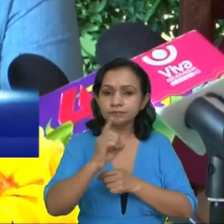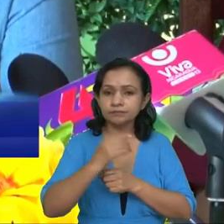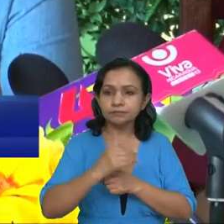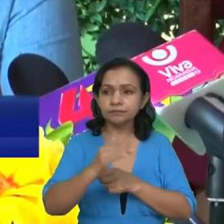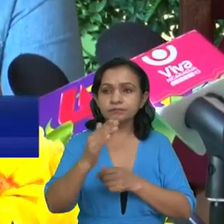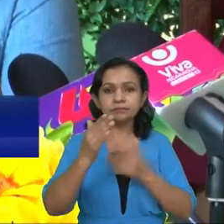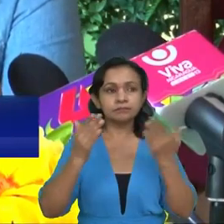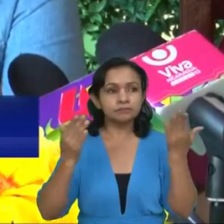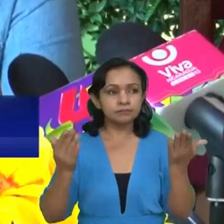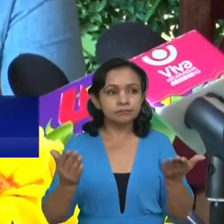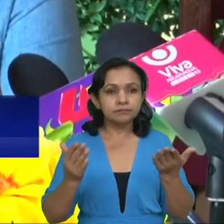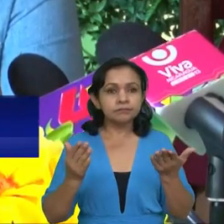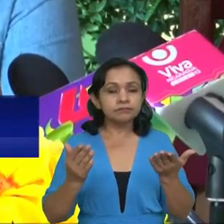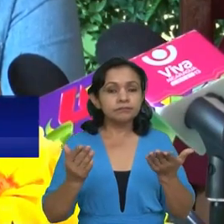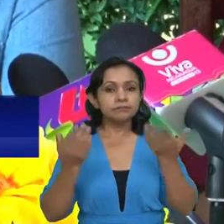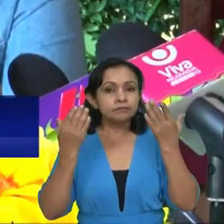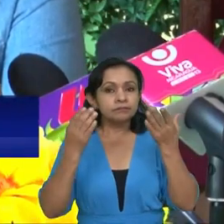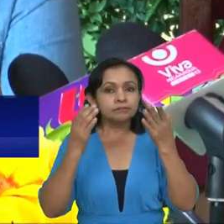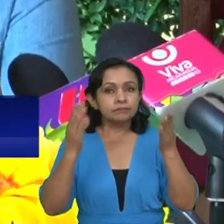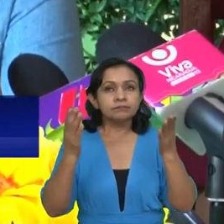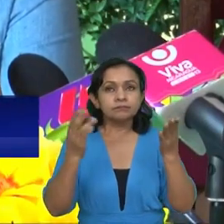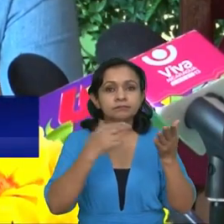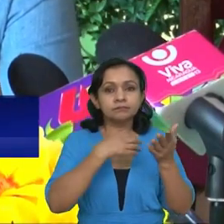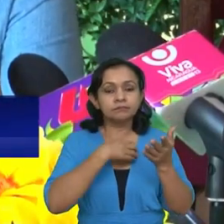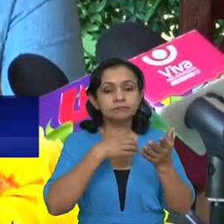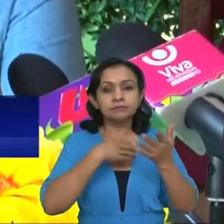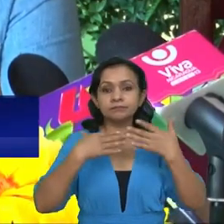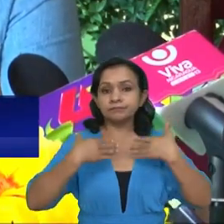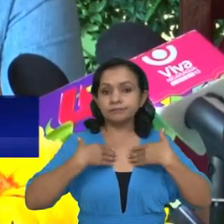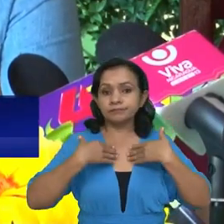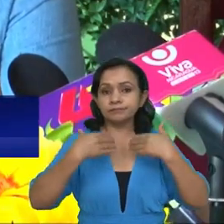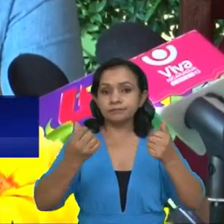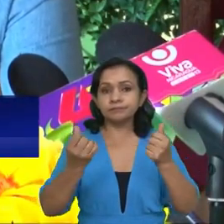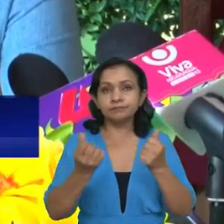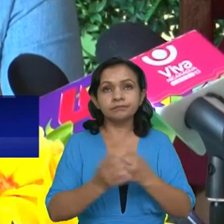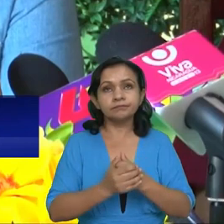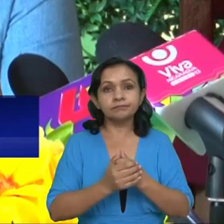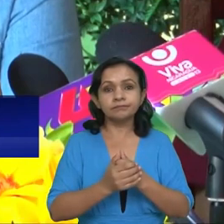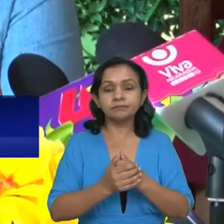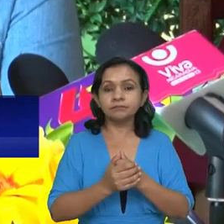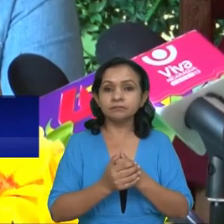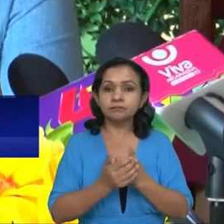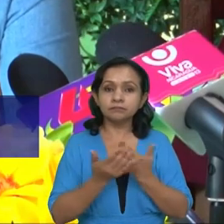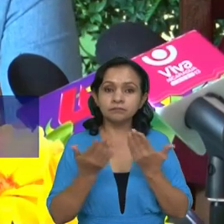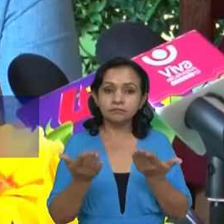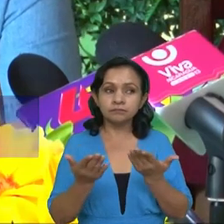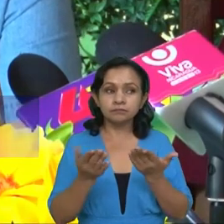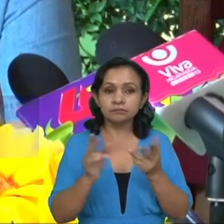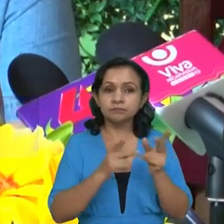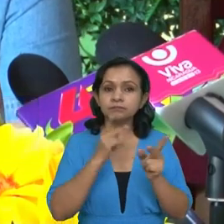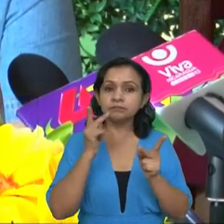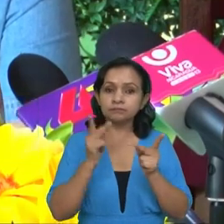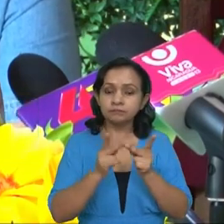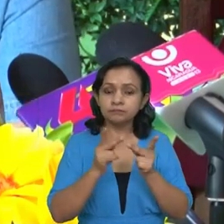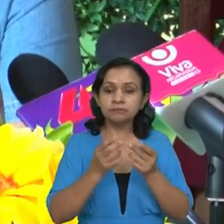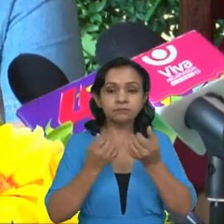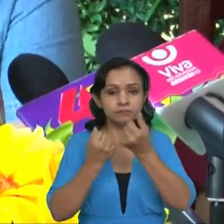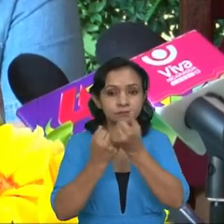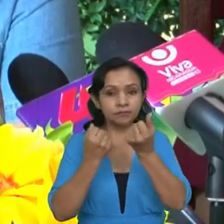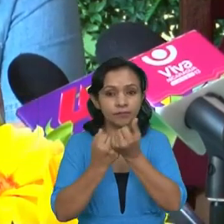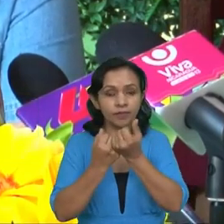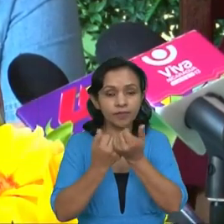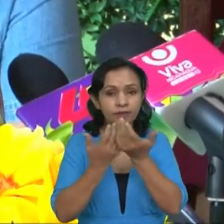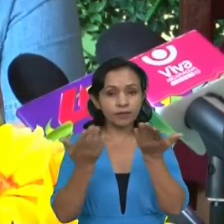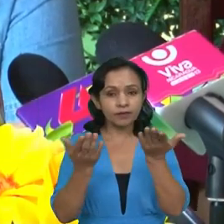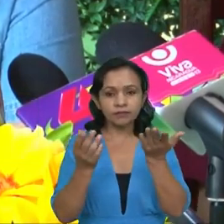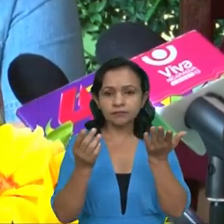supuesto productos para nuestra salud aprecio son muy excelentes muy solidarios aparte